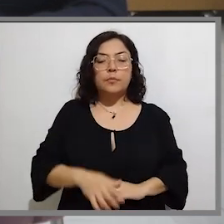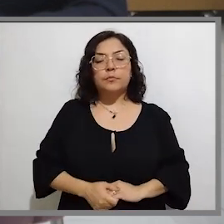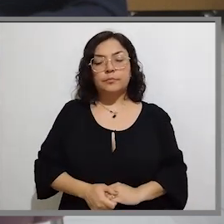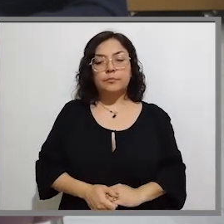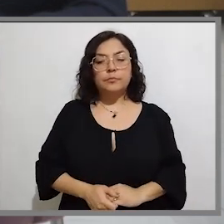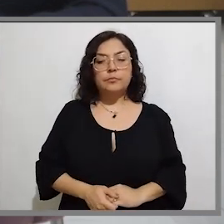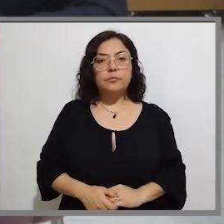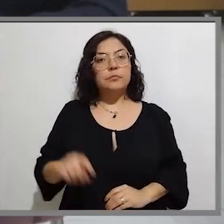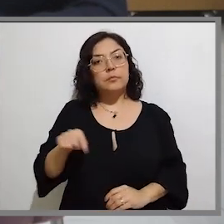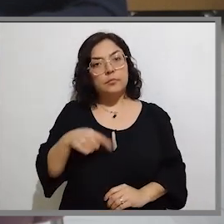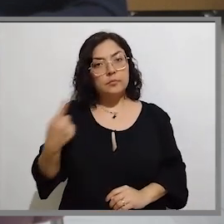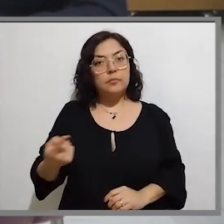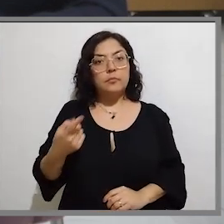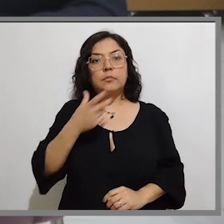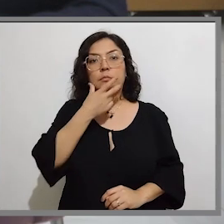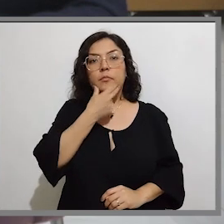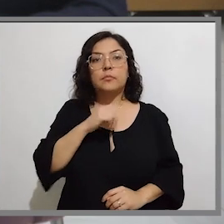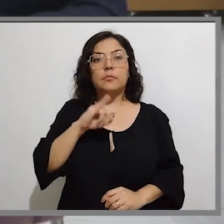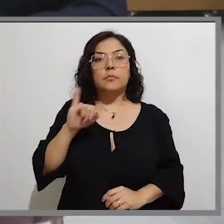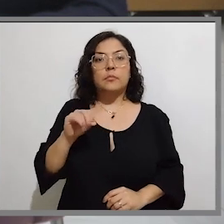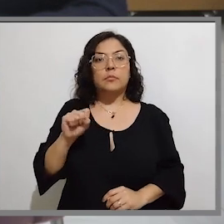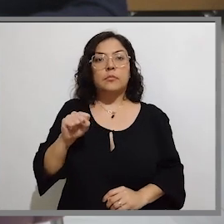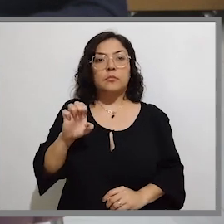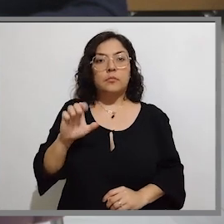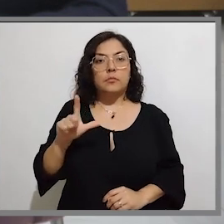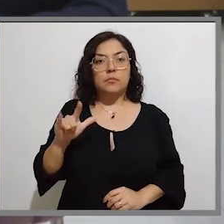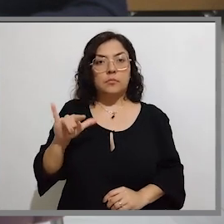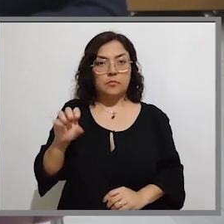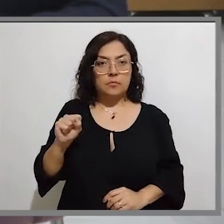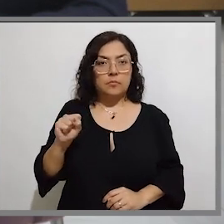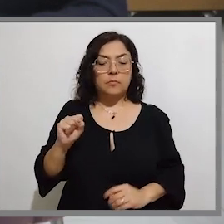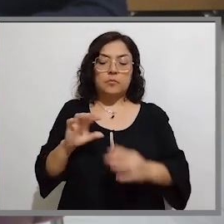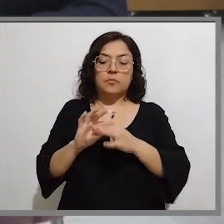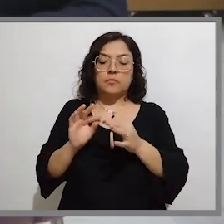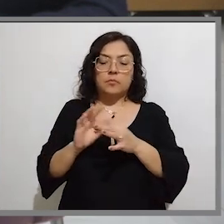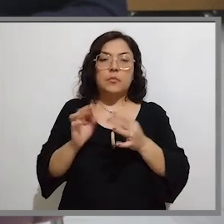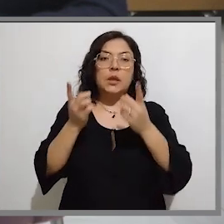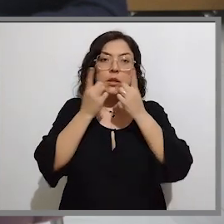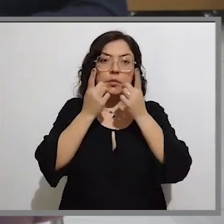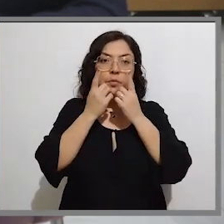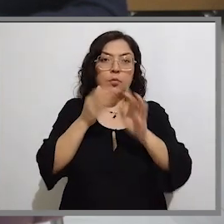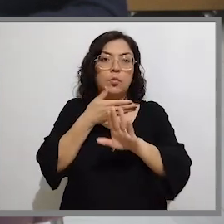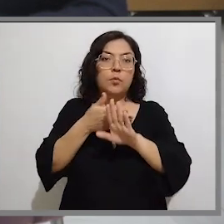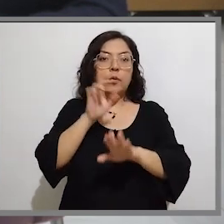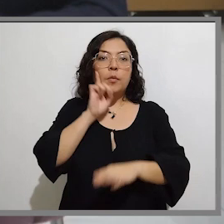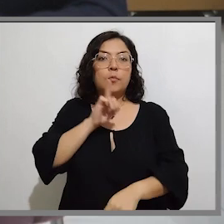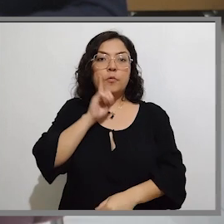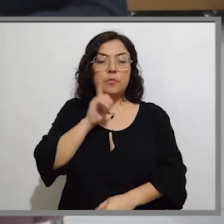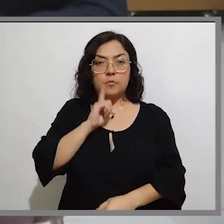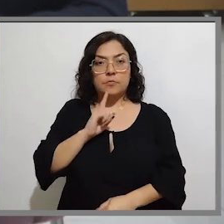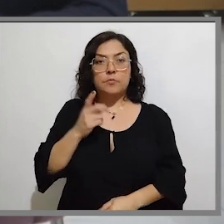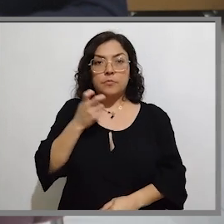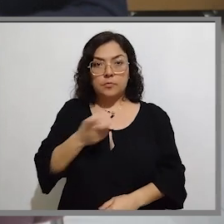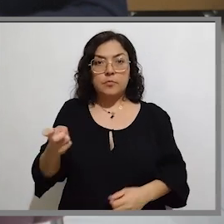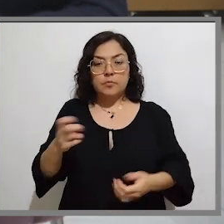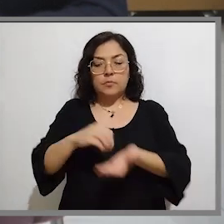formal, y de José Luis Estrada Rodríguez y de Xiwan Zhang, el discurso contra las mujeres en las redes sociales, estado de la